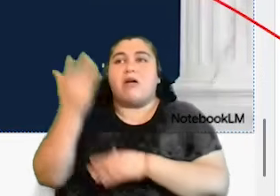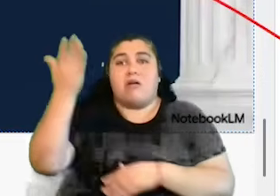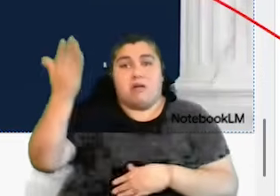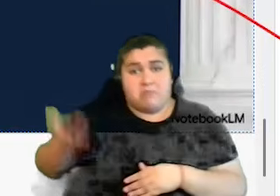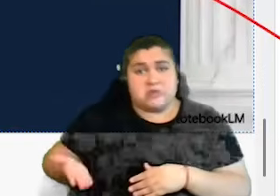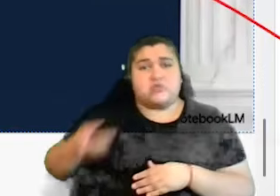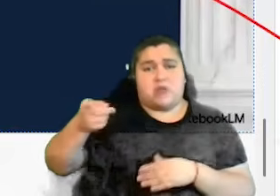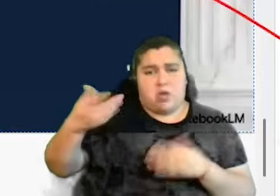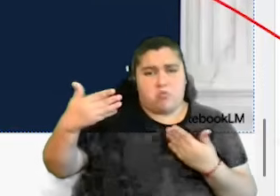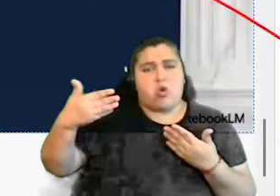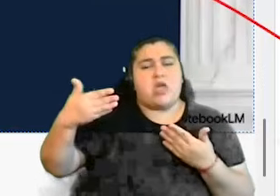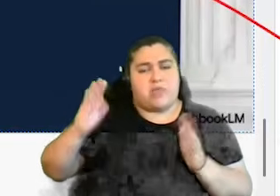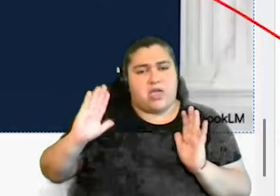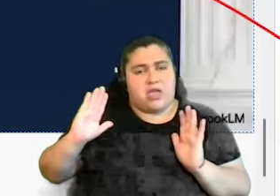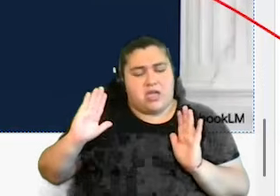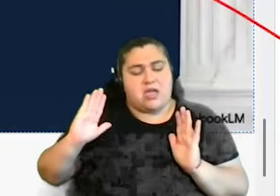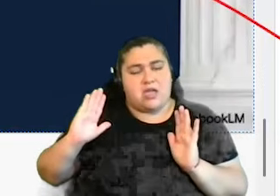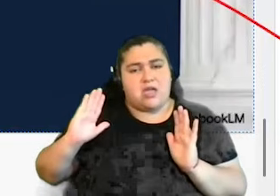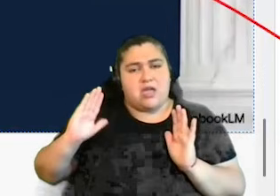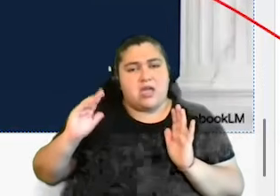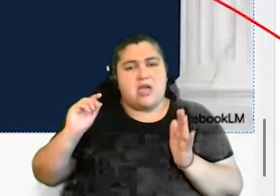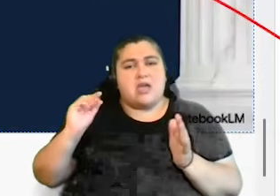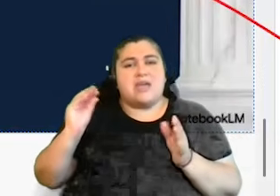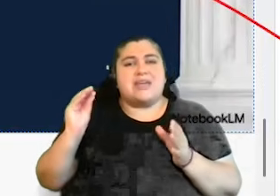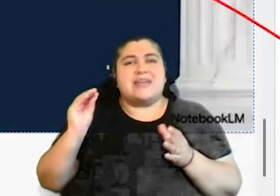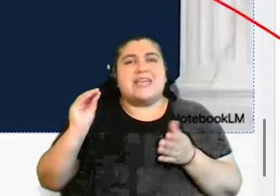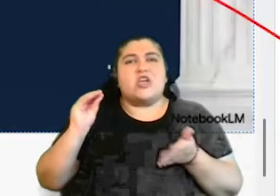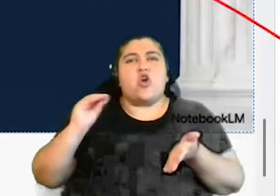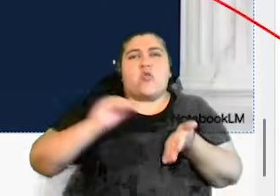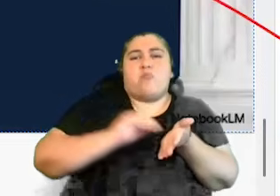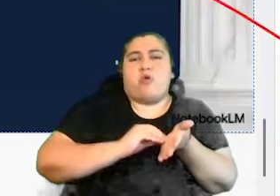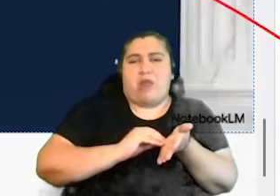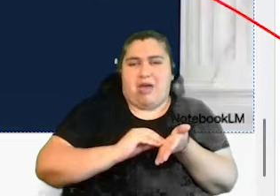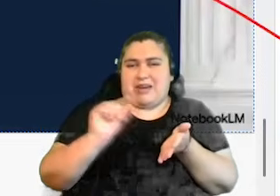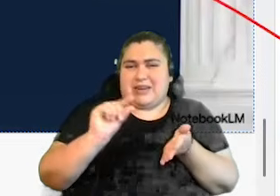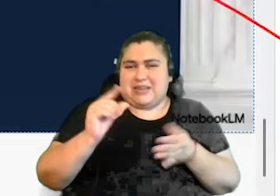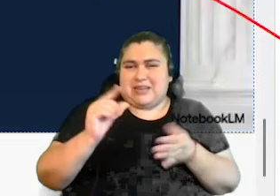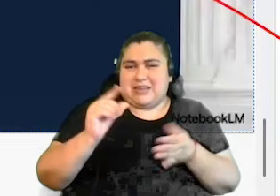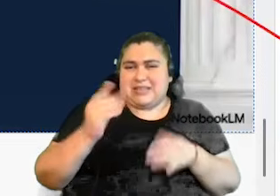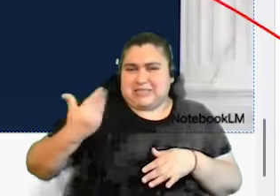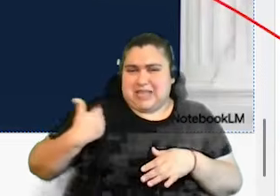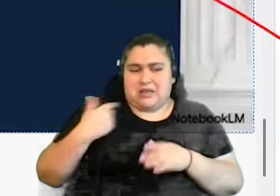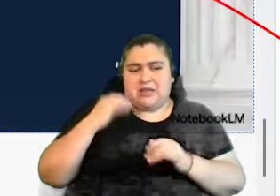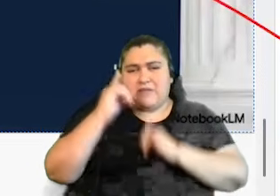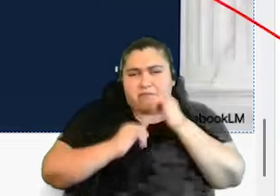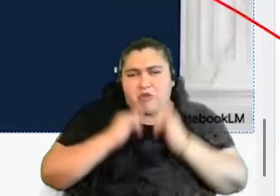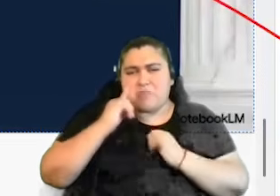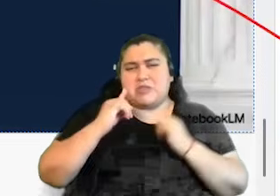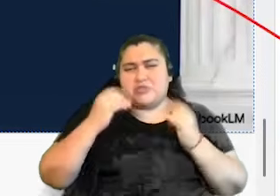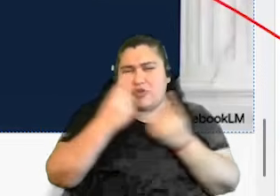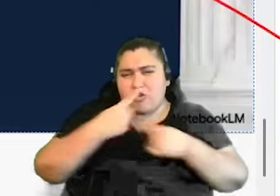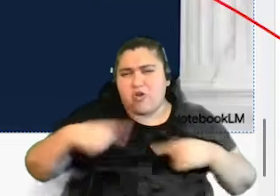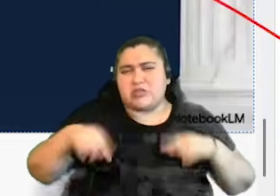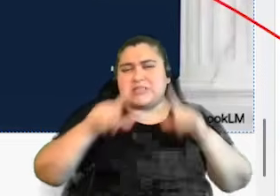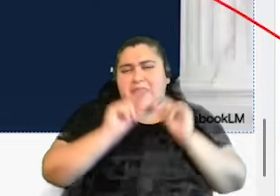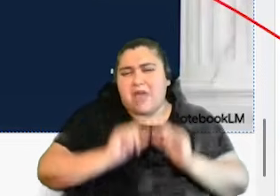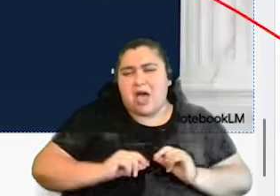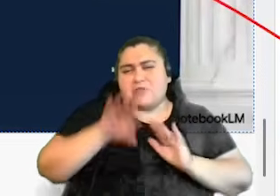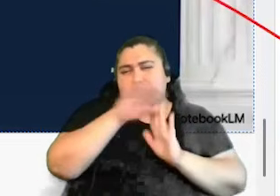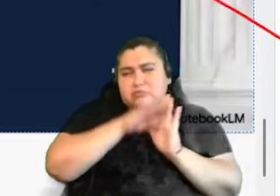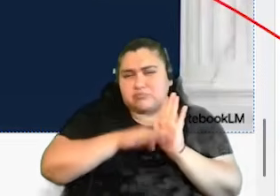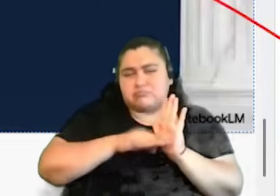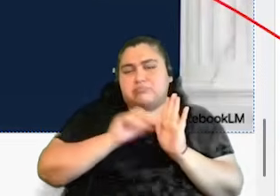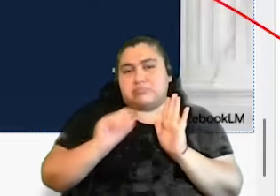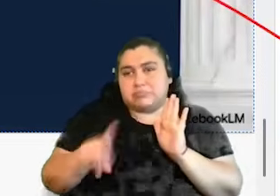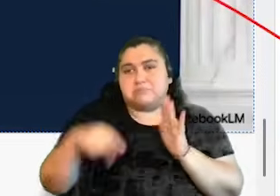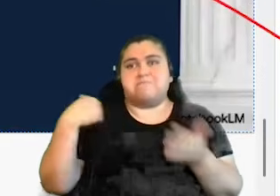puede incorporar, como decíamos recién, a lo que es los datos que presenta la declaración jurada pro forma,